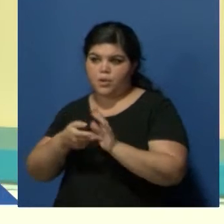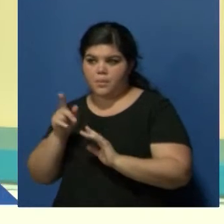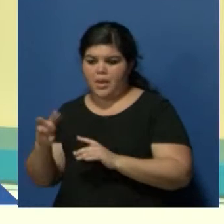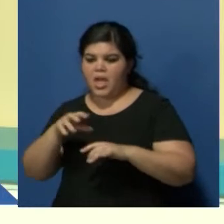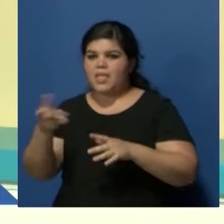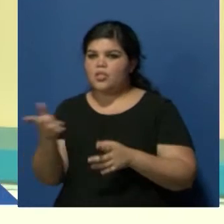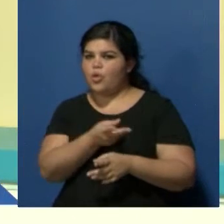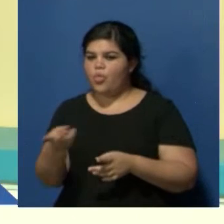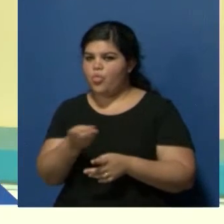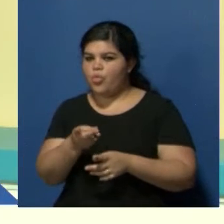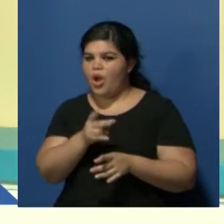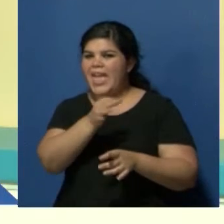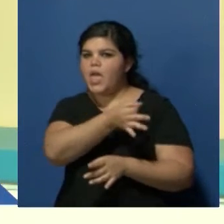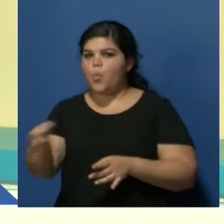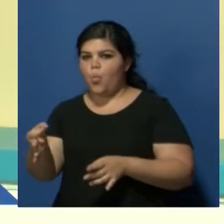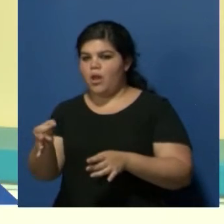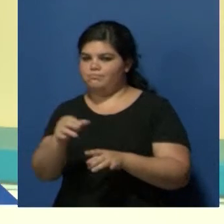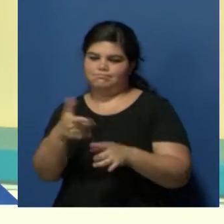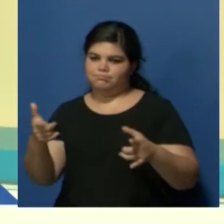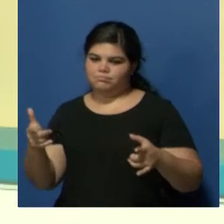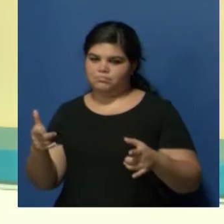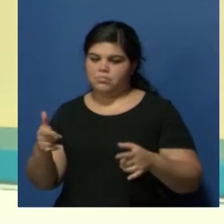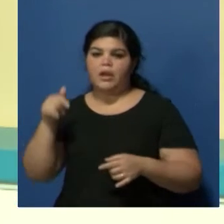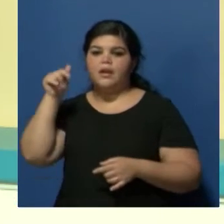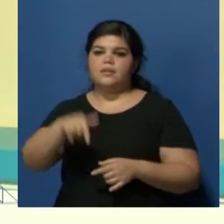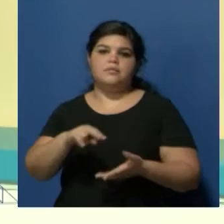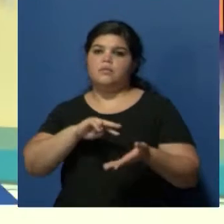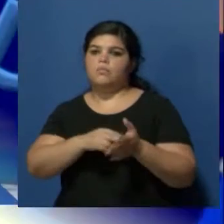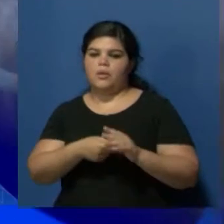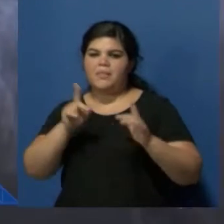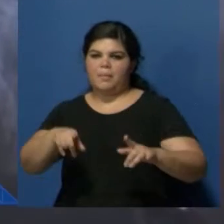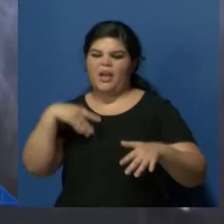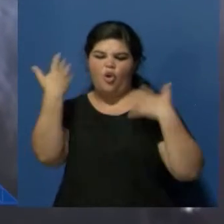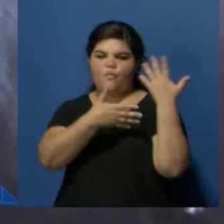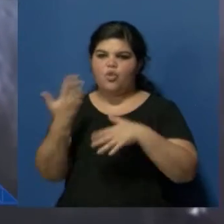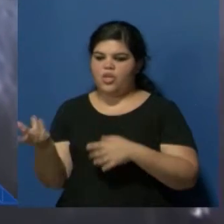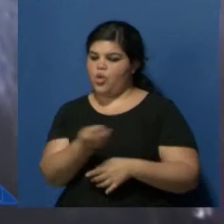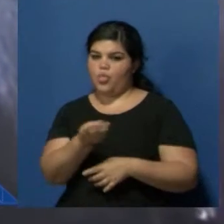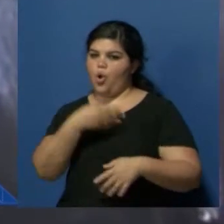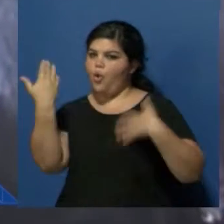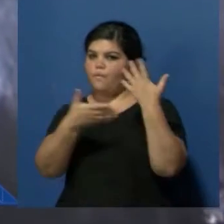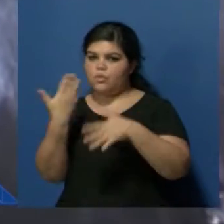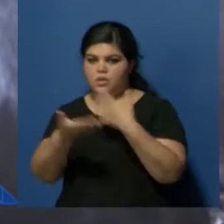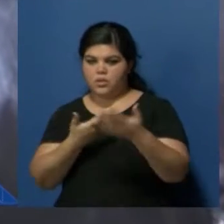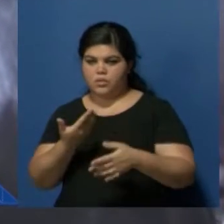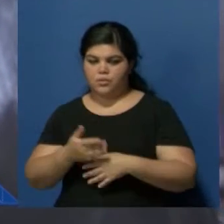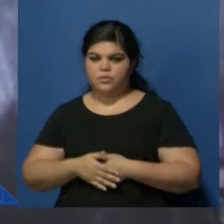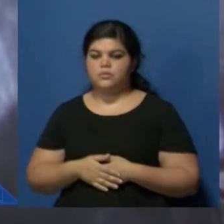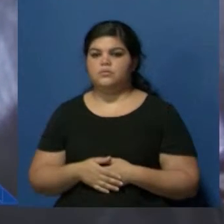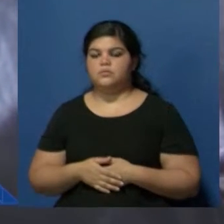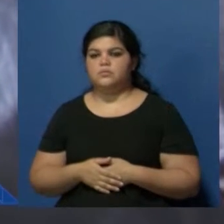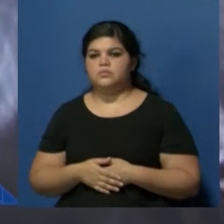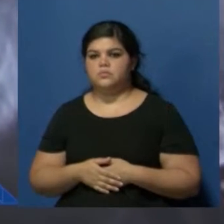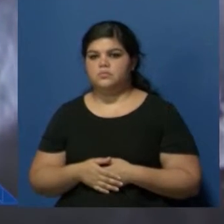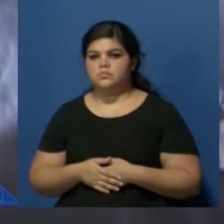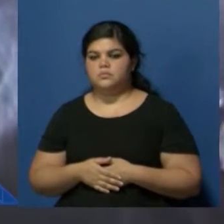decreto por ahí cae en el mismo problema habitual, que es confundir una cosa con la otra. Los problemas que tienen que